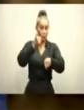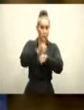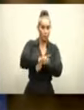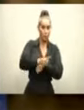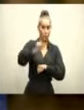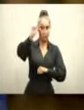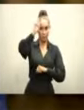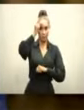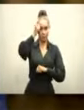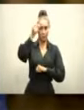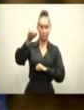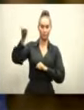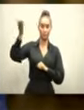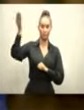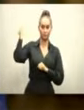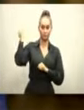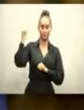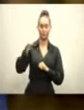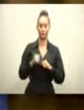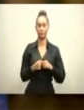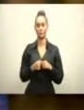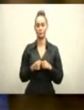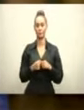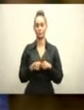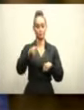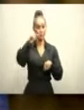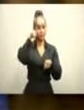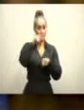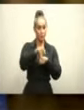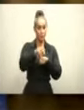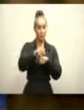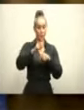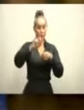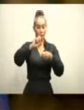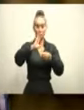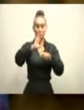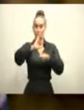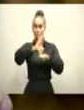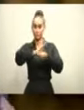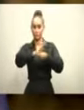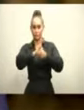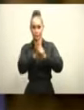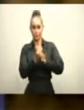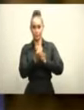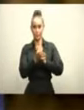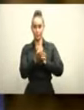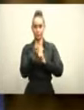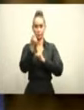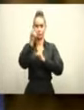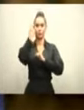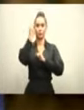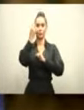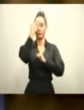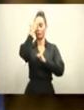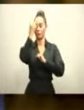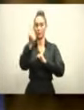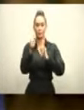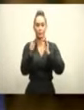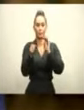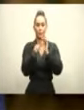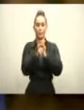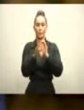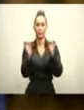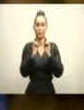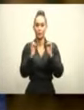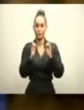e inversión del gobierno anterior. Esta crisis sanitaria los sorprendió porque no hicieron su tarea. El